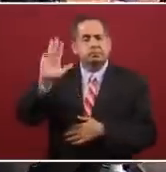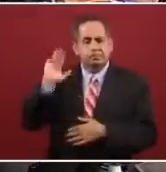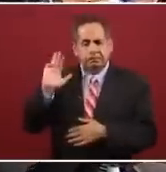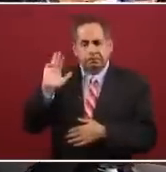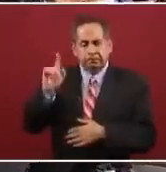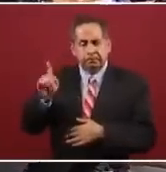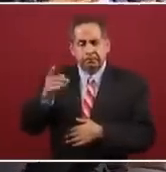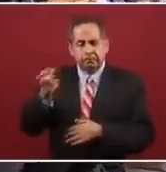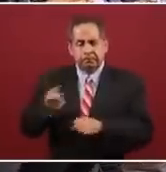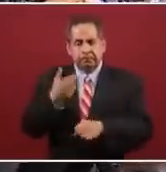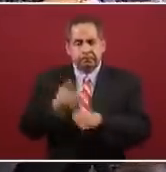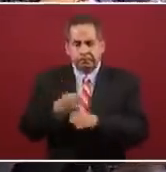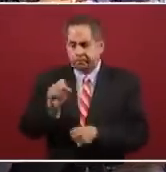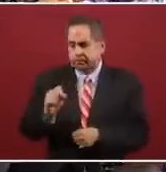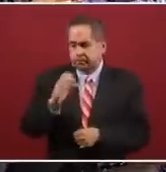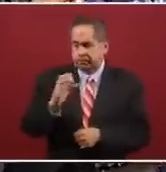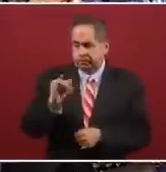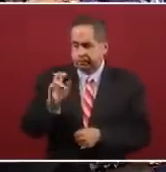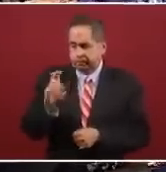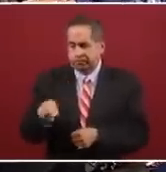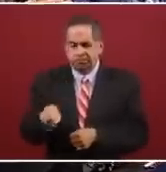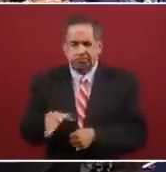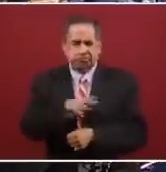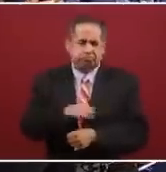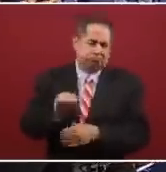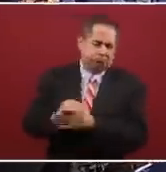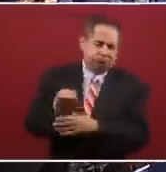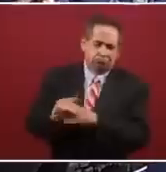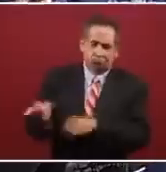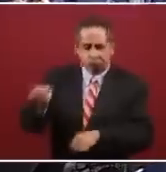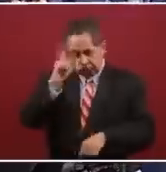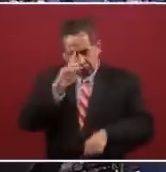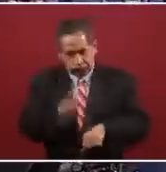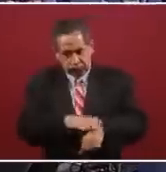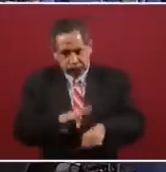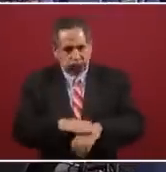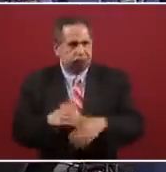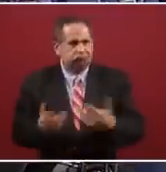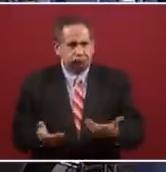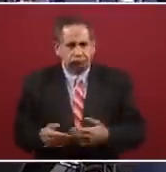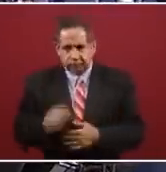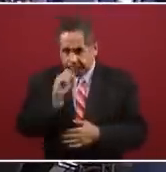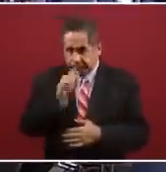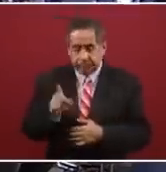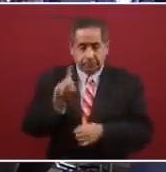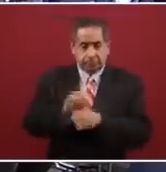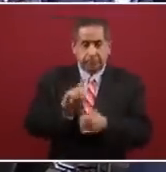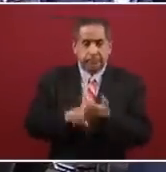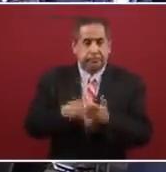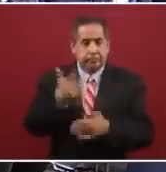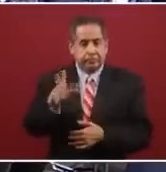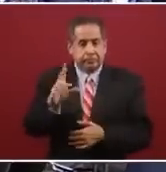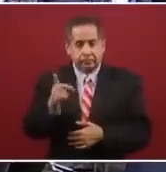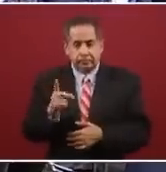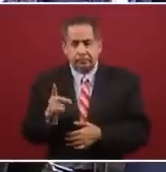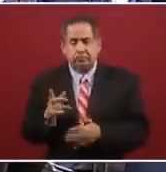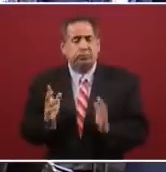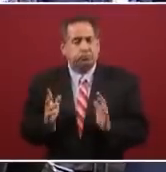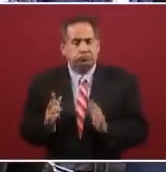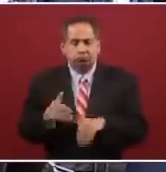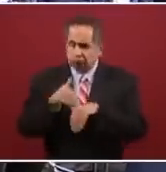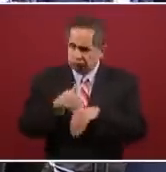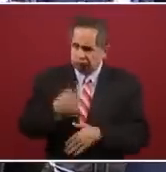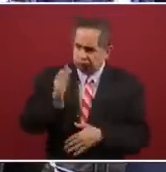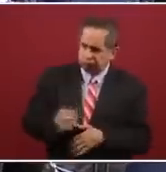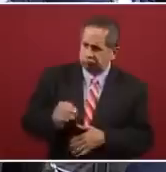la Secretaría del Bienestar rechaza una recomendación. Usted dijo aquí en ese mismo salón el 10 de diciembre que no iba, que iba a aceptar